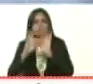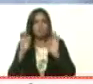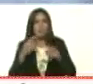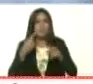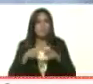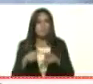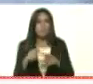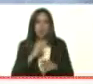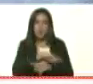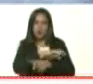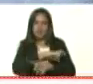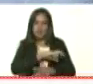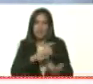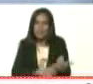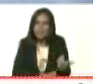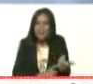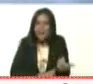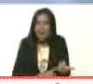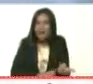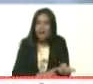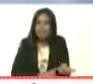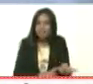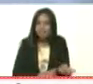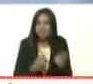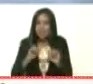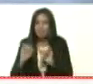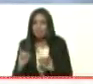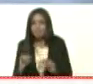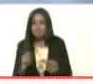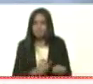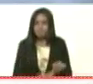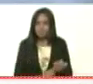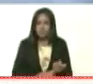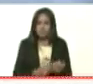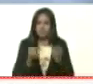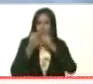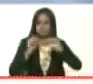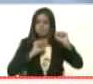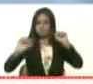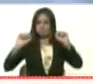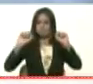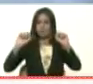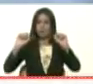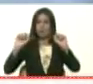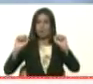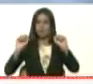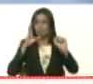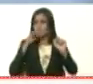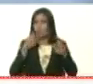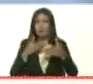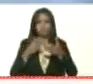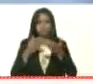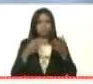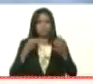el carácter de ella, su carácter rebelde, indomable,